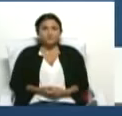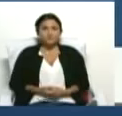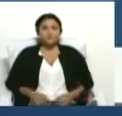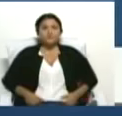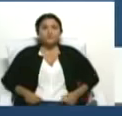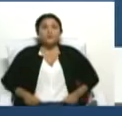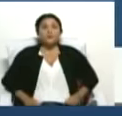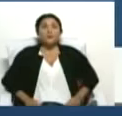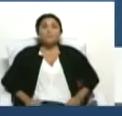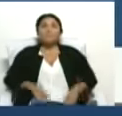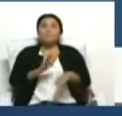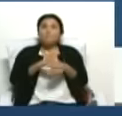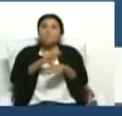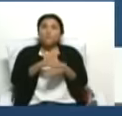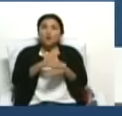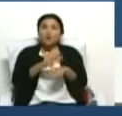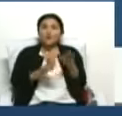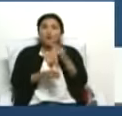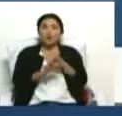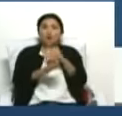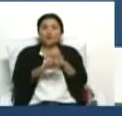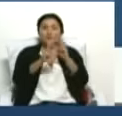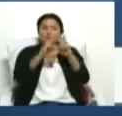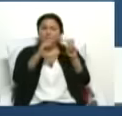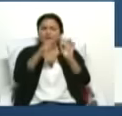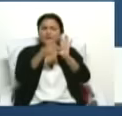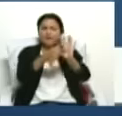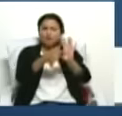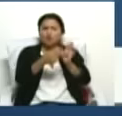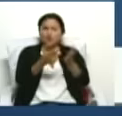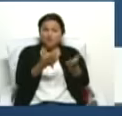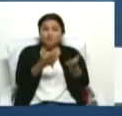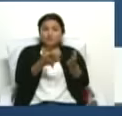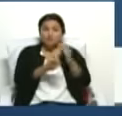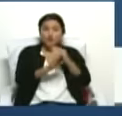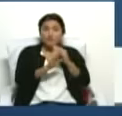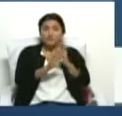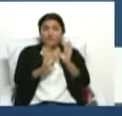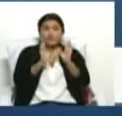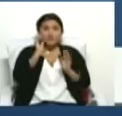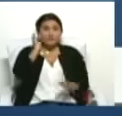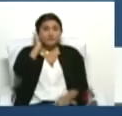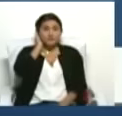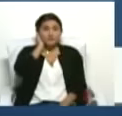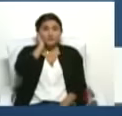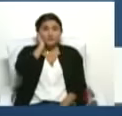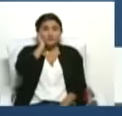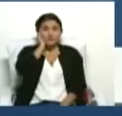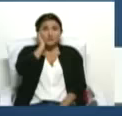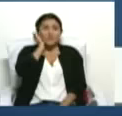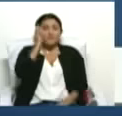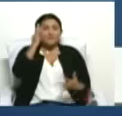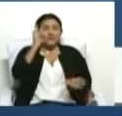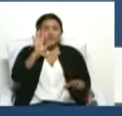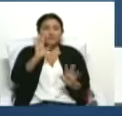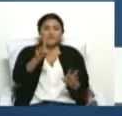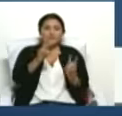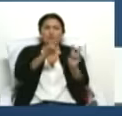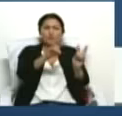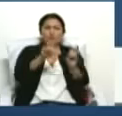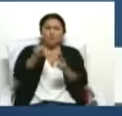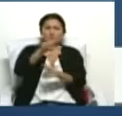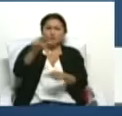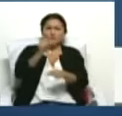todavía en curso, por la que las investigaciones están en marcha y aparecerán, no hay sorpresa, tal vez nuevos